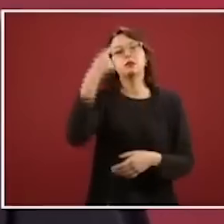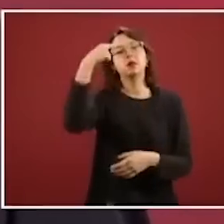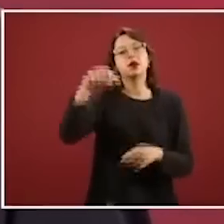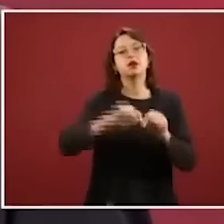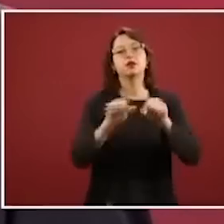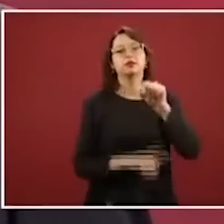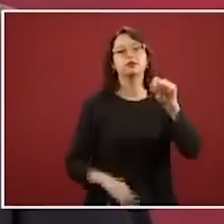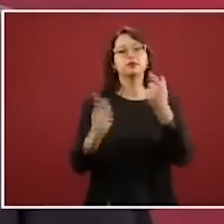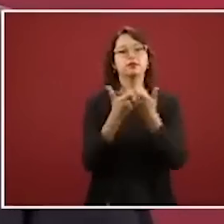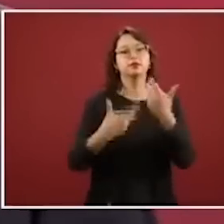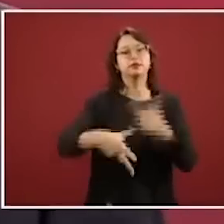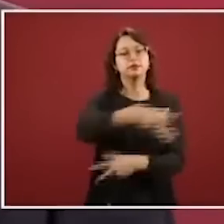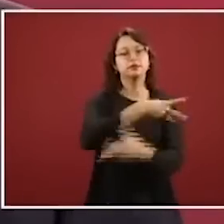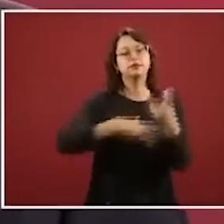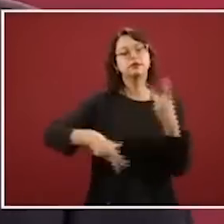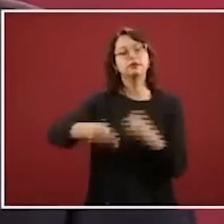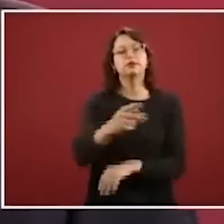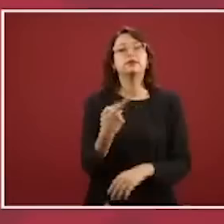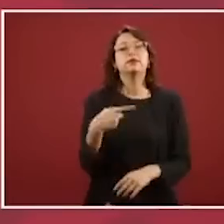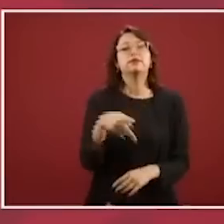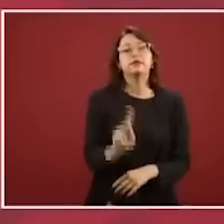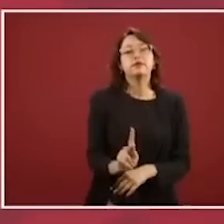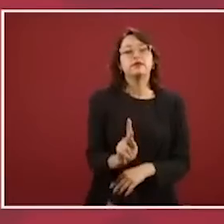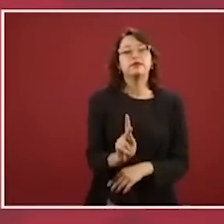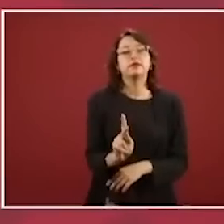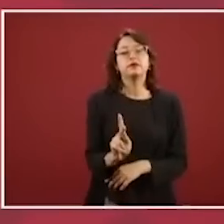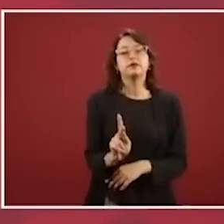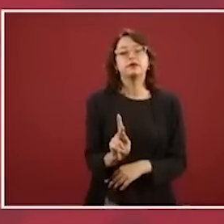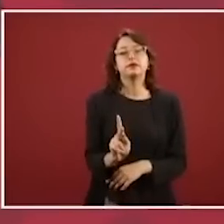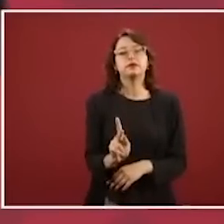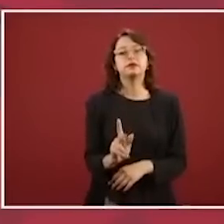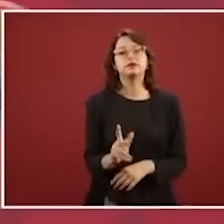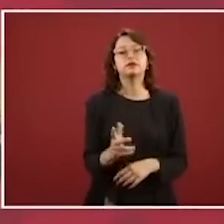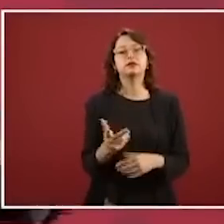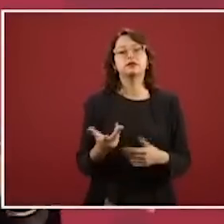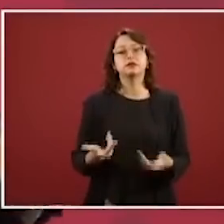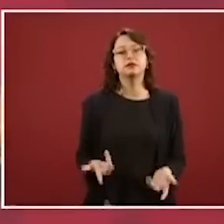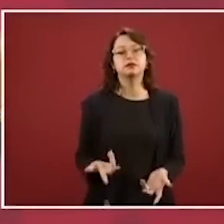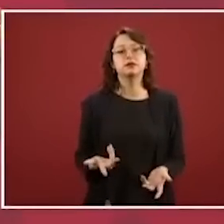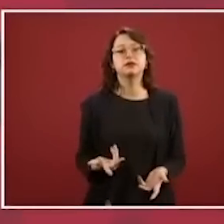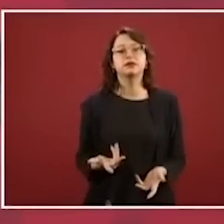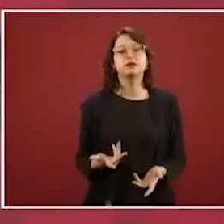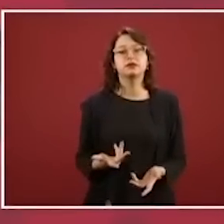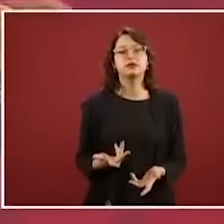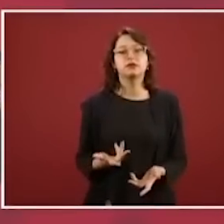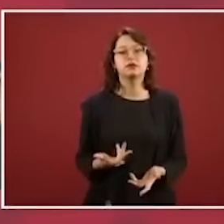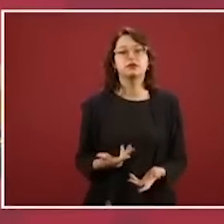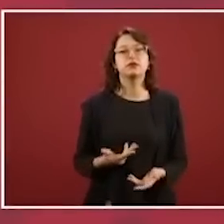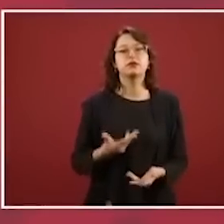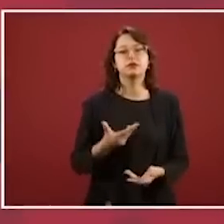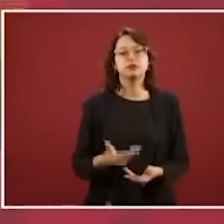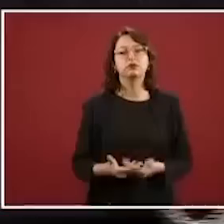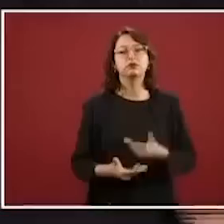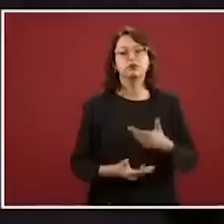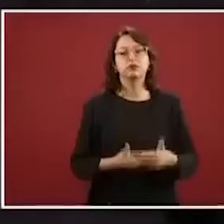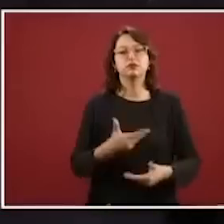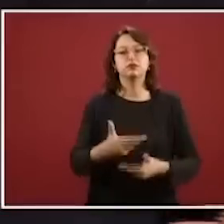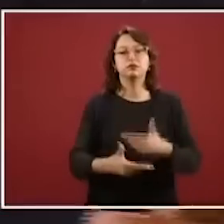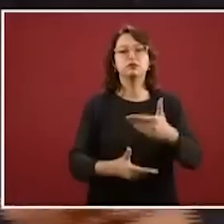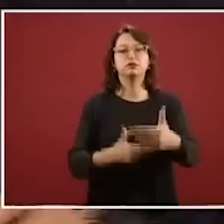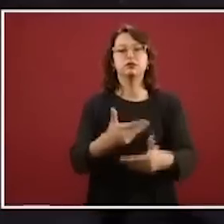México. Sin embargo, en un proceso que sí está relacionado, pero